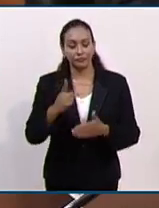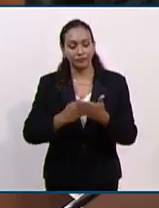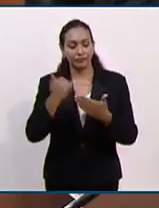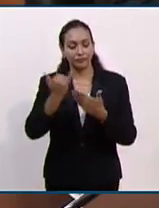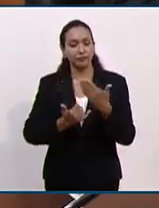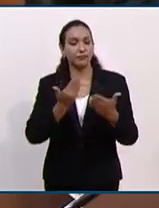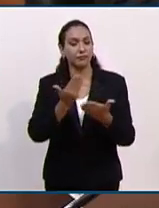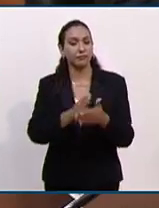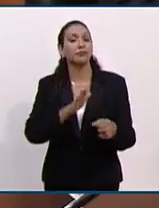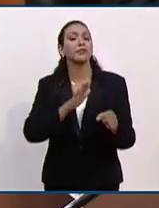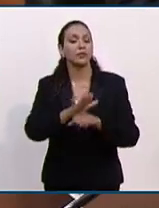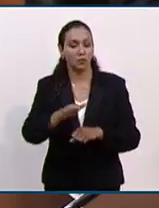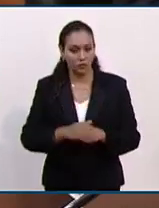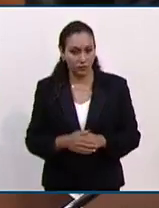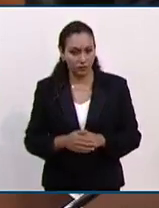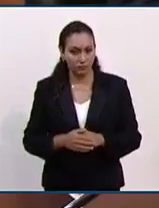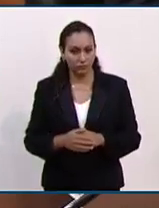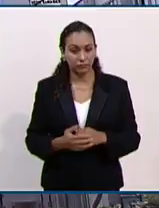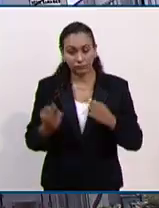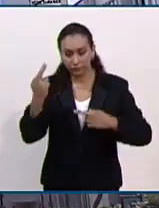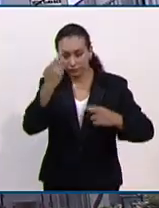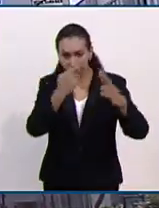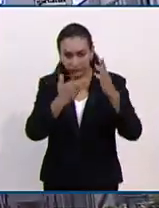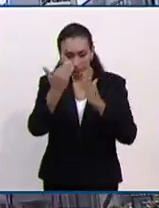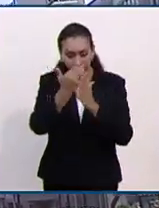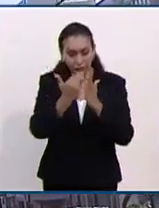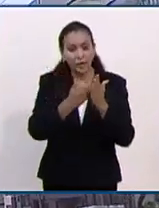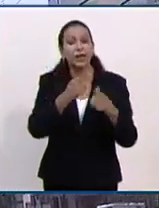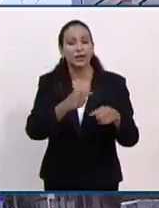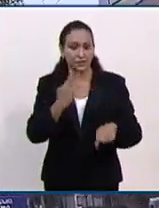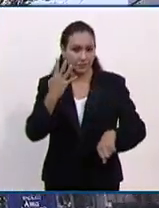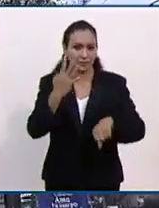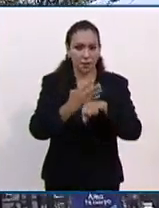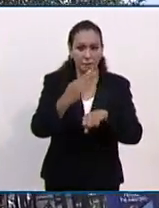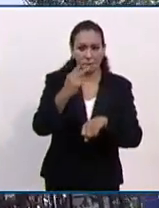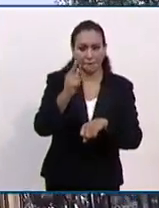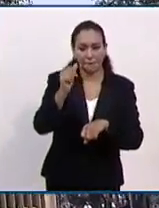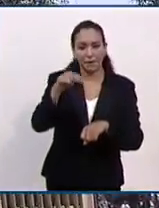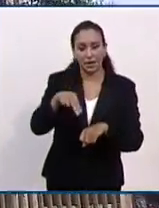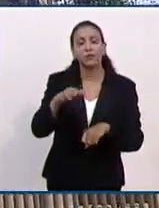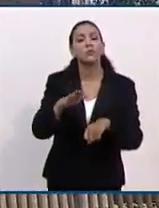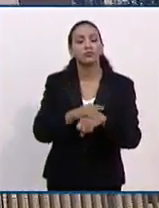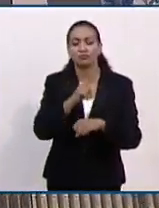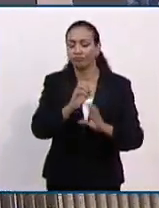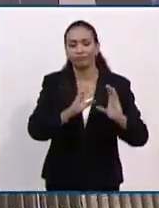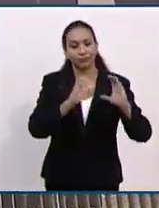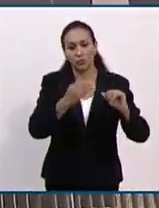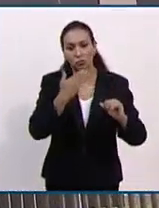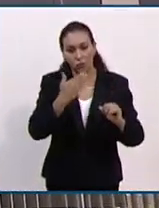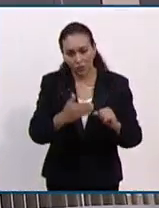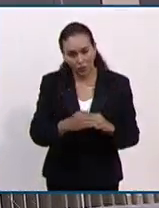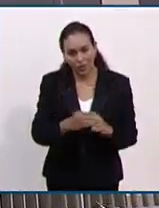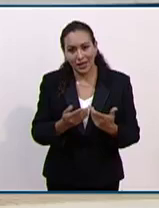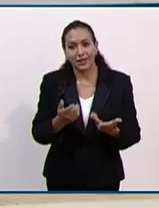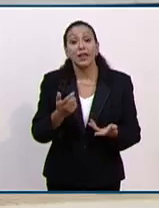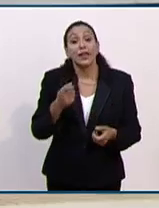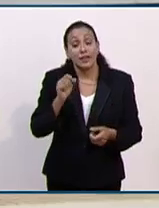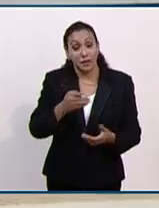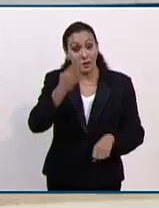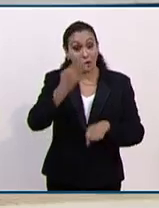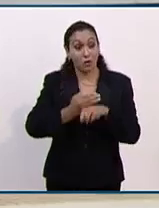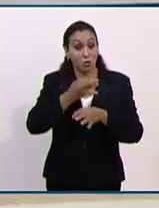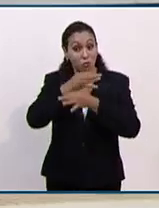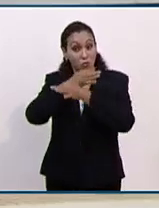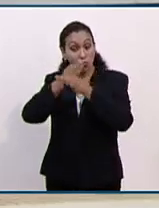propone confirmar la resolución impugnada que sancionó al PAN por incumplir con su deber de cuidado y con amonestación pública